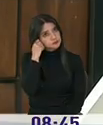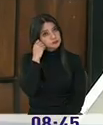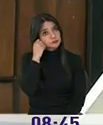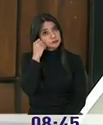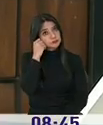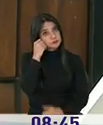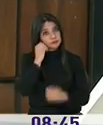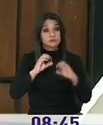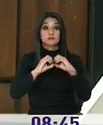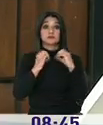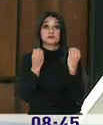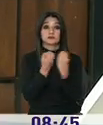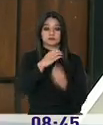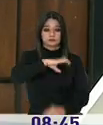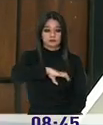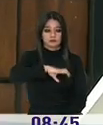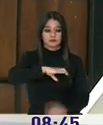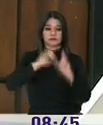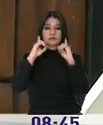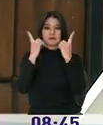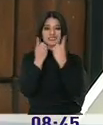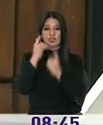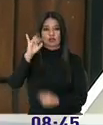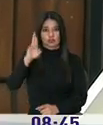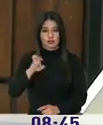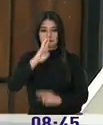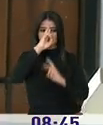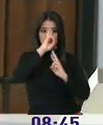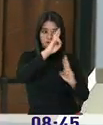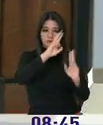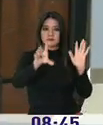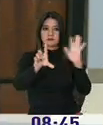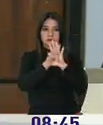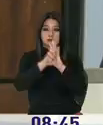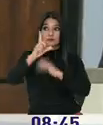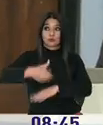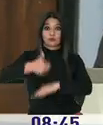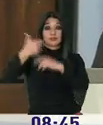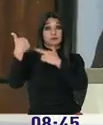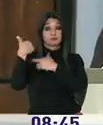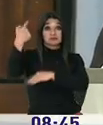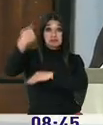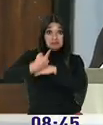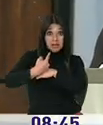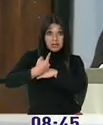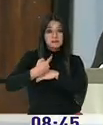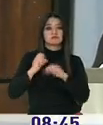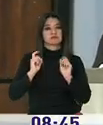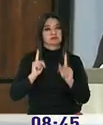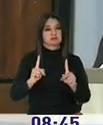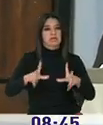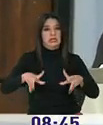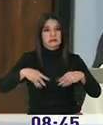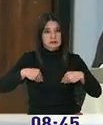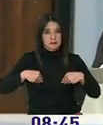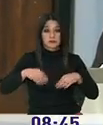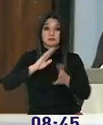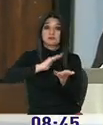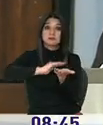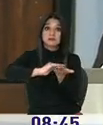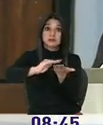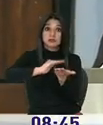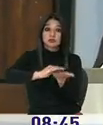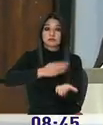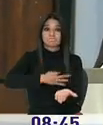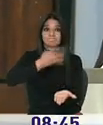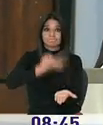Patronato San José, apegado al derecho y conforme lo determina la autoridad competente, ofrece las más sinceras disculpas a